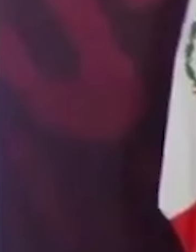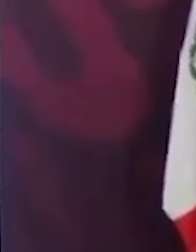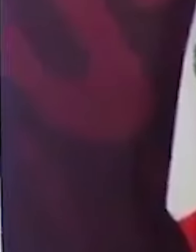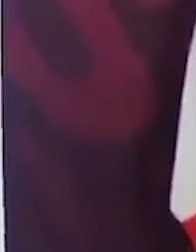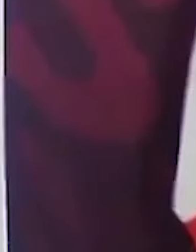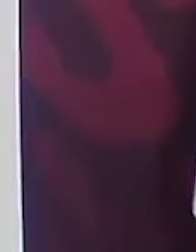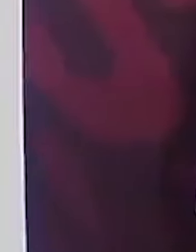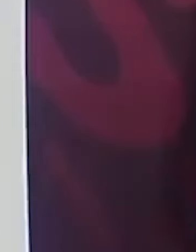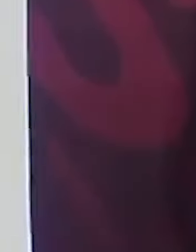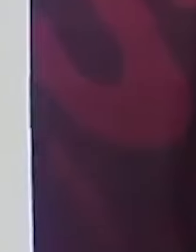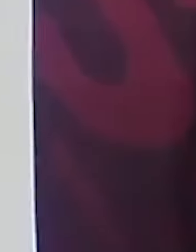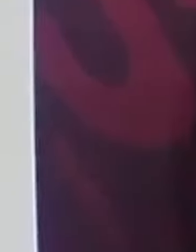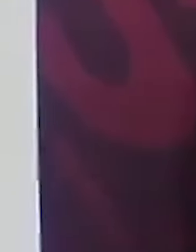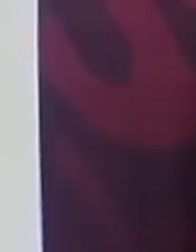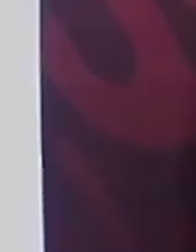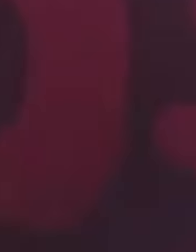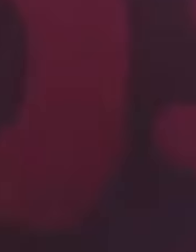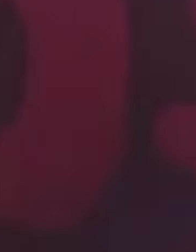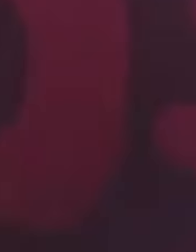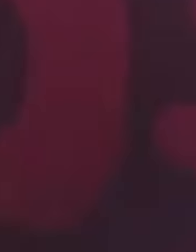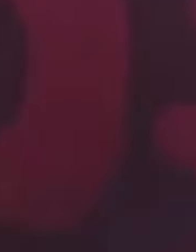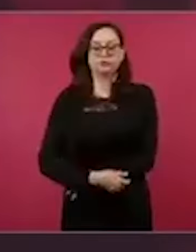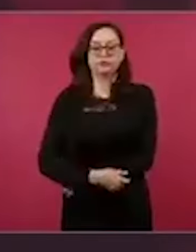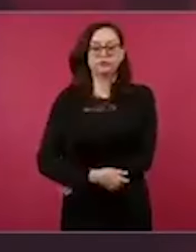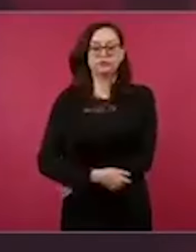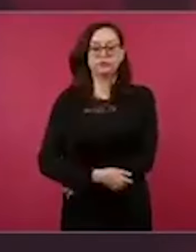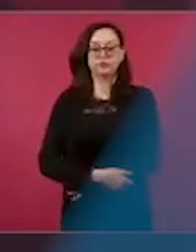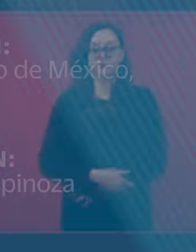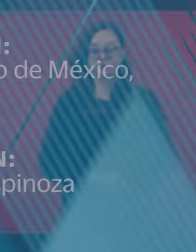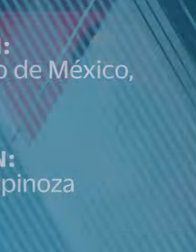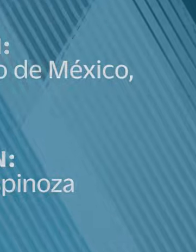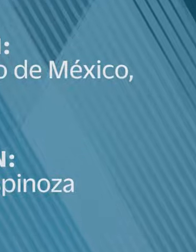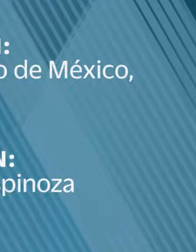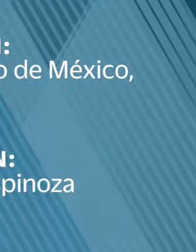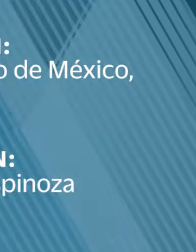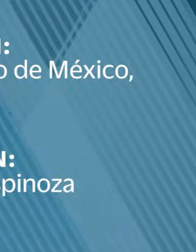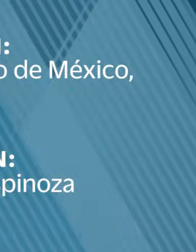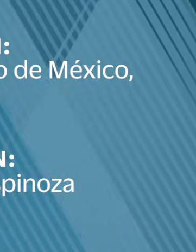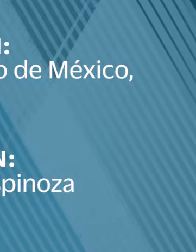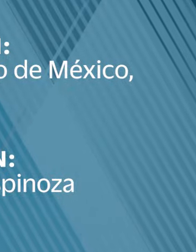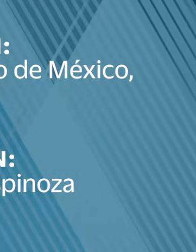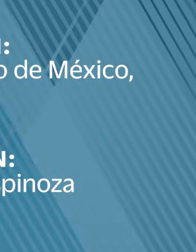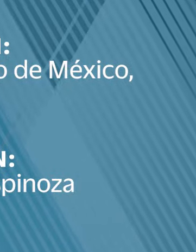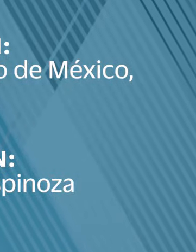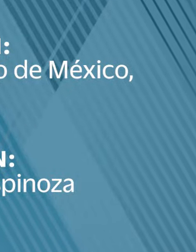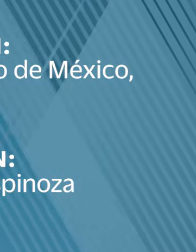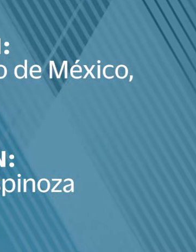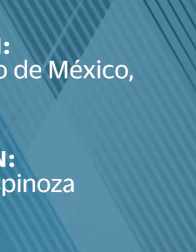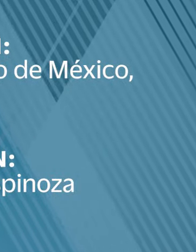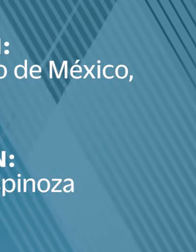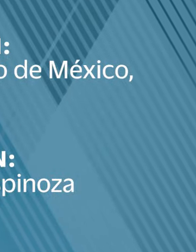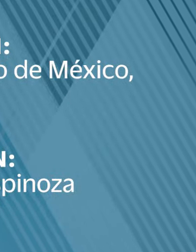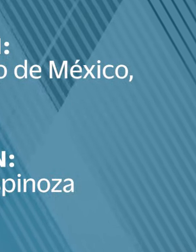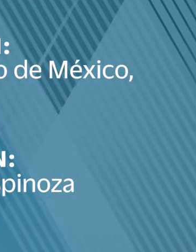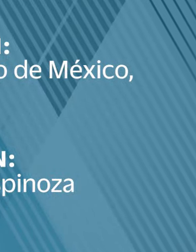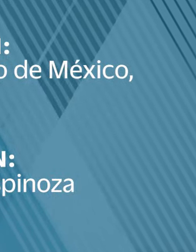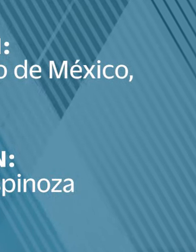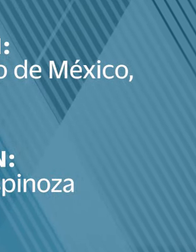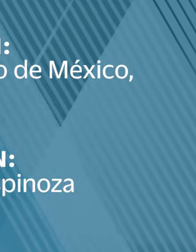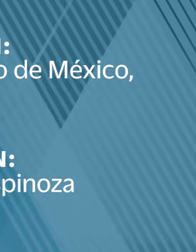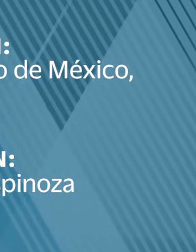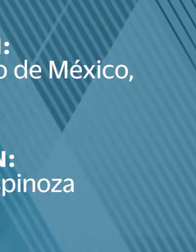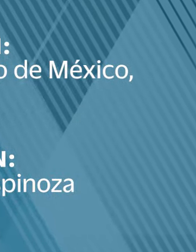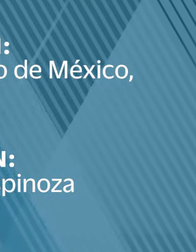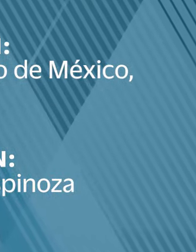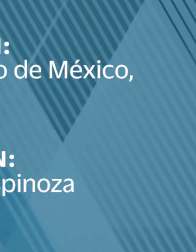se lucha por una causa justa, siempre se padece, se sufre. Es la cuota de humillación a la que